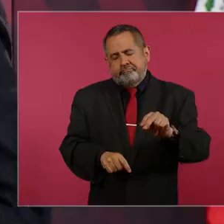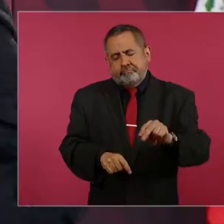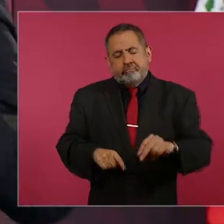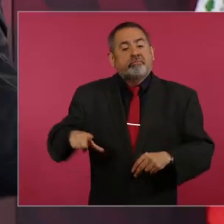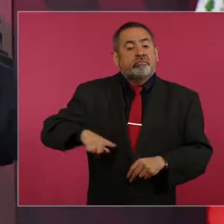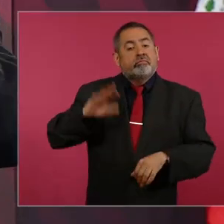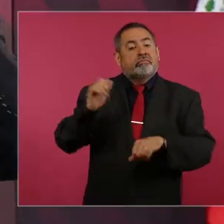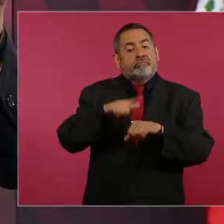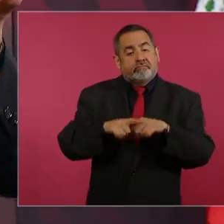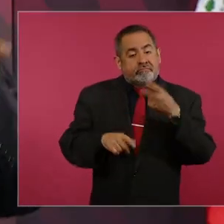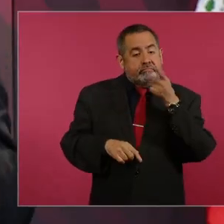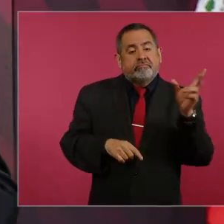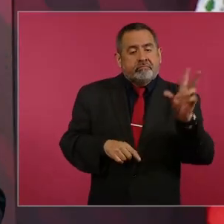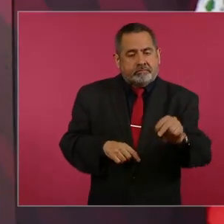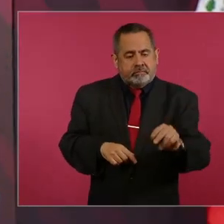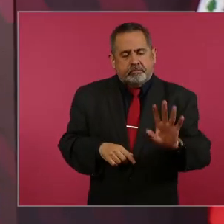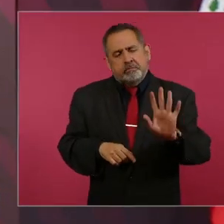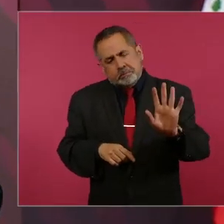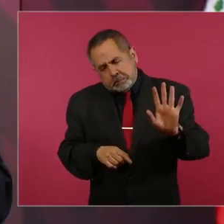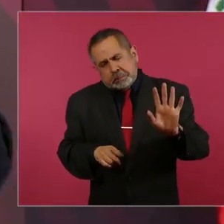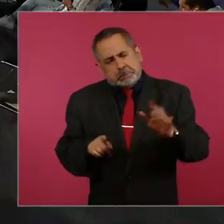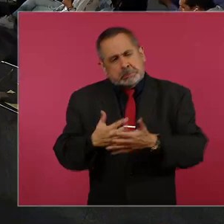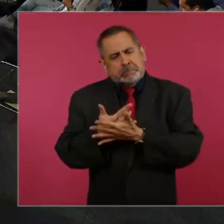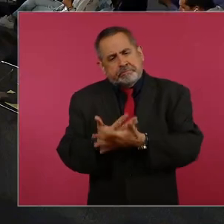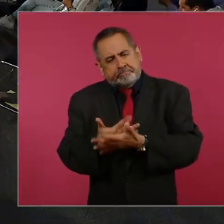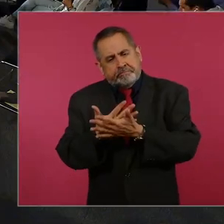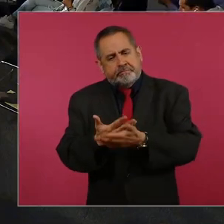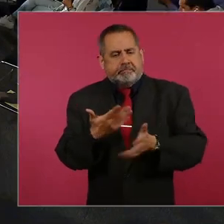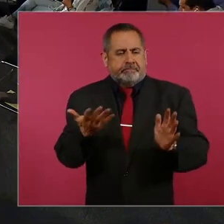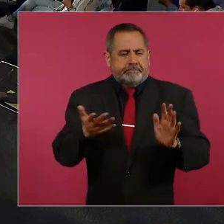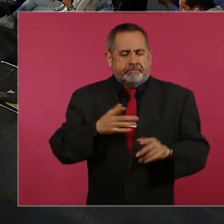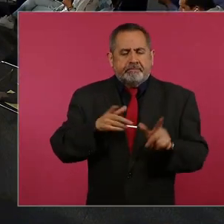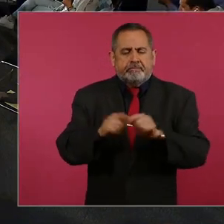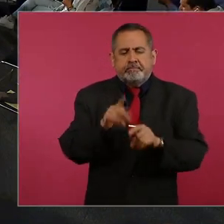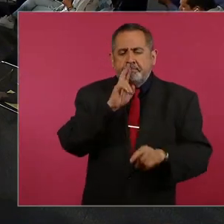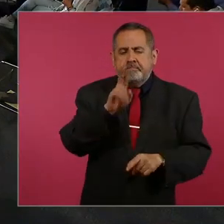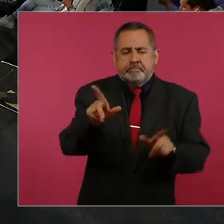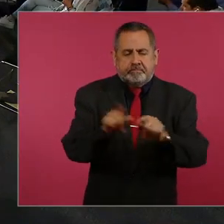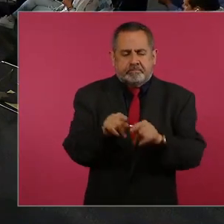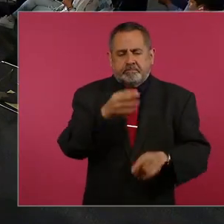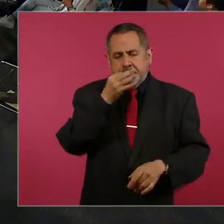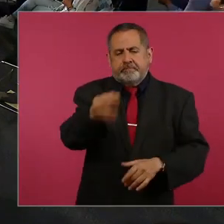Entonces, vamos a esperarnos, pero eso es lo que puedo comentar.